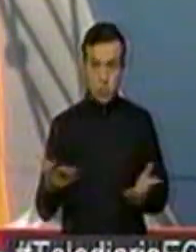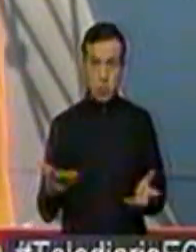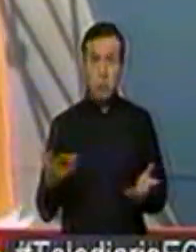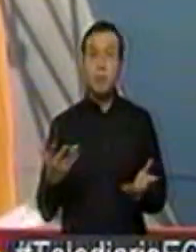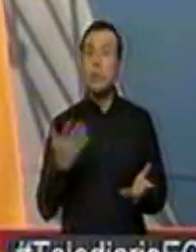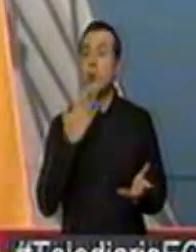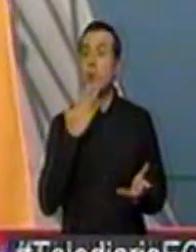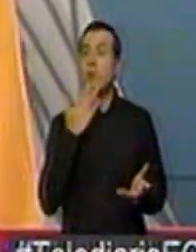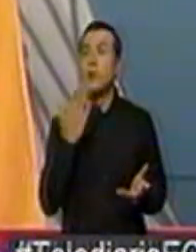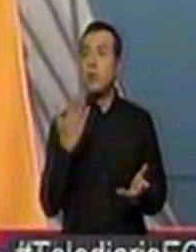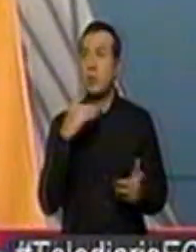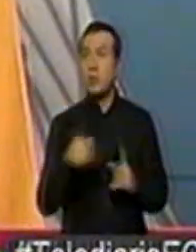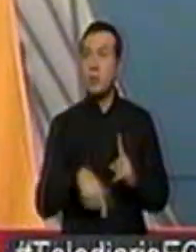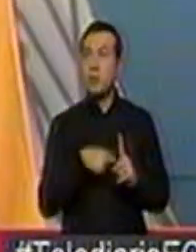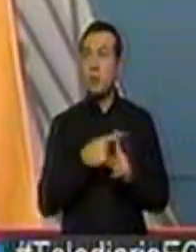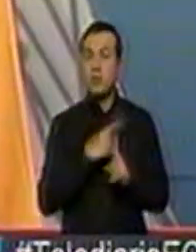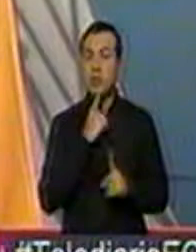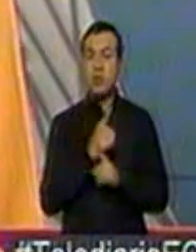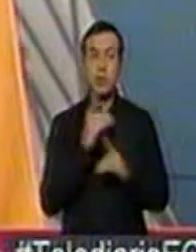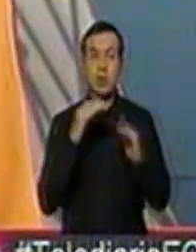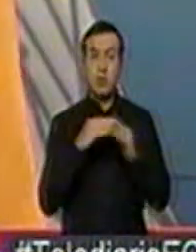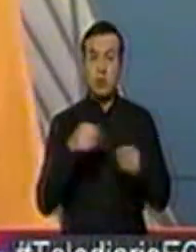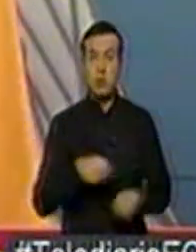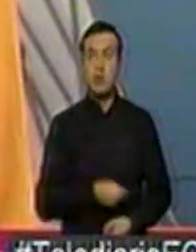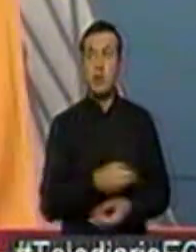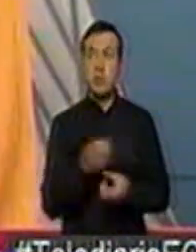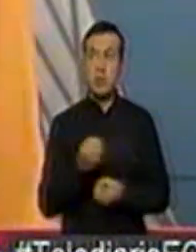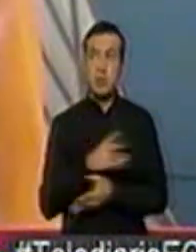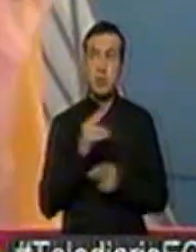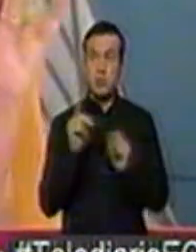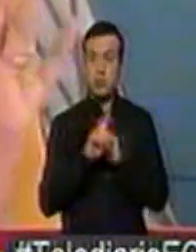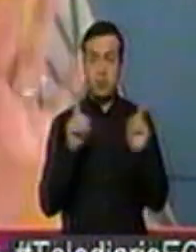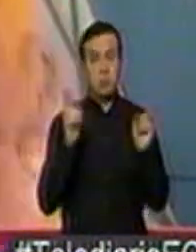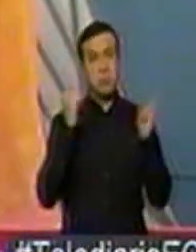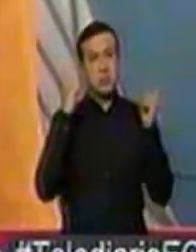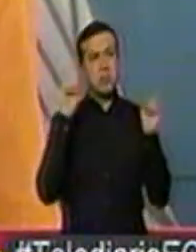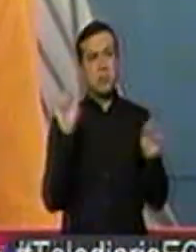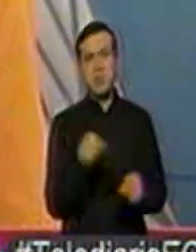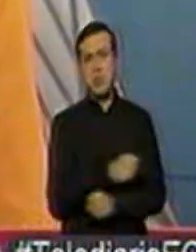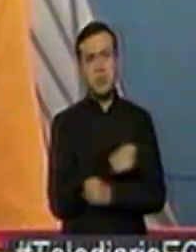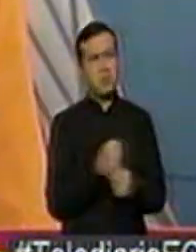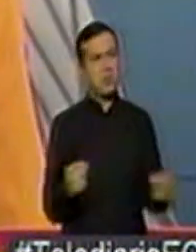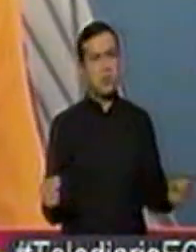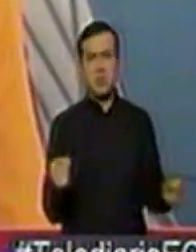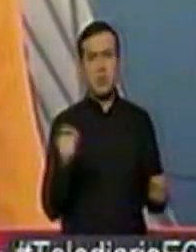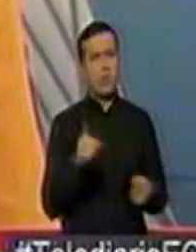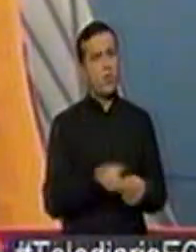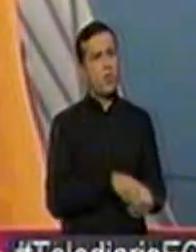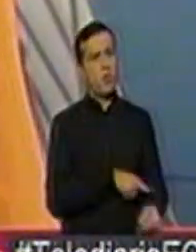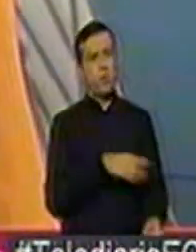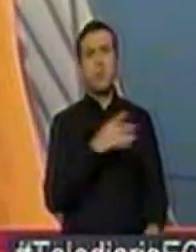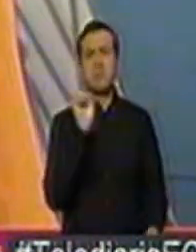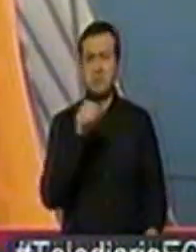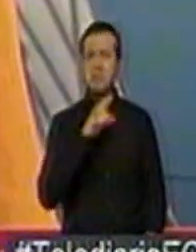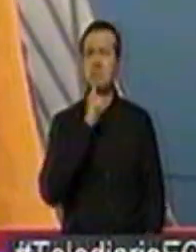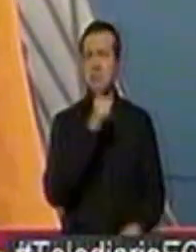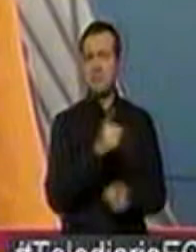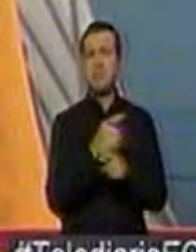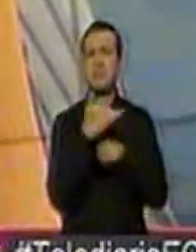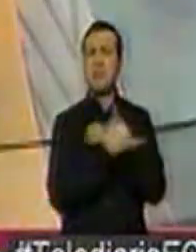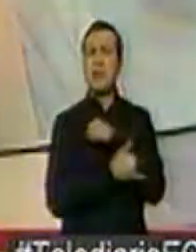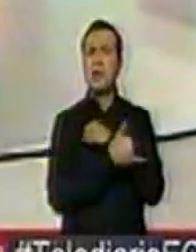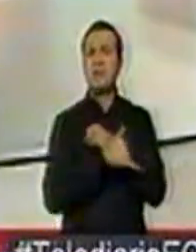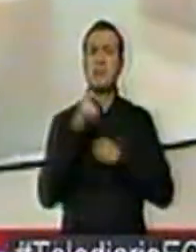así como en la entrega a domicilio esto en este momento uno lo ve como imposible porque no estamos acordados se puede decir usted en los países